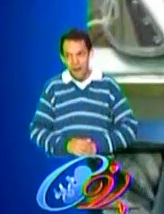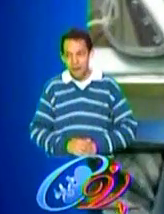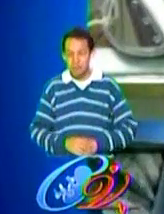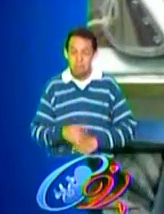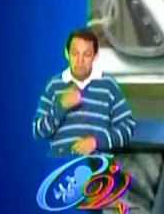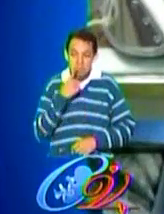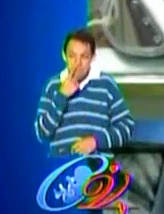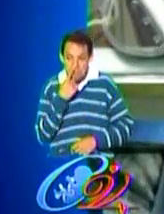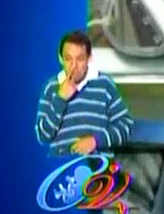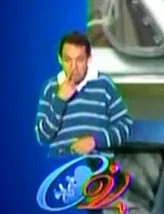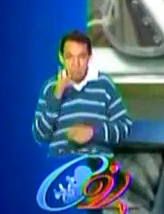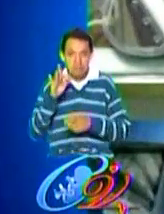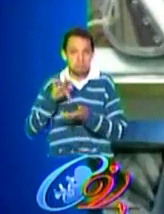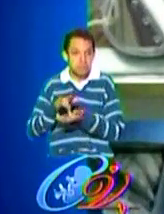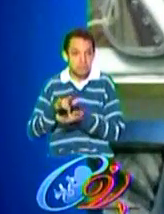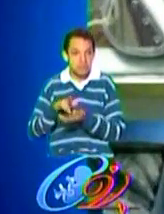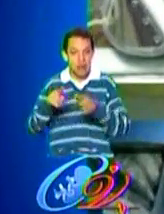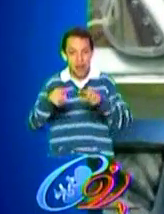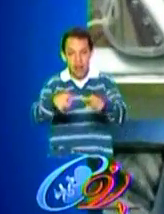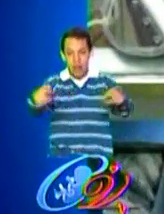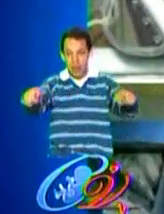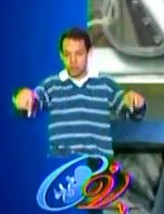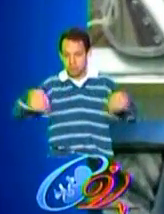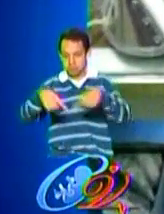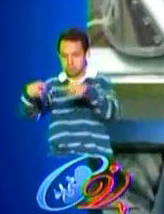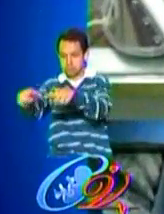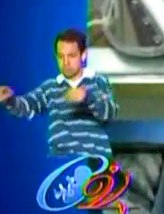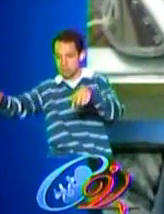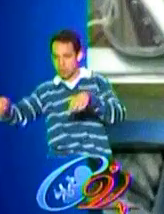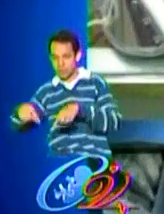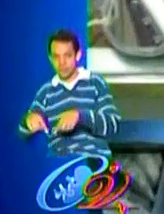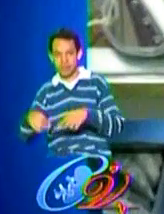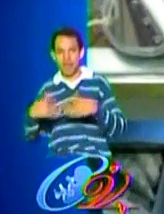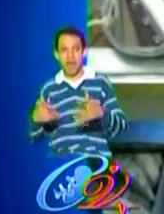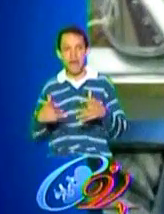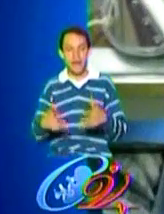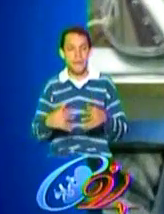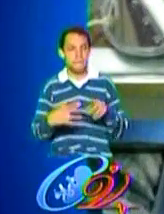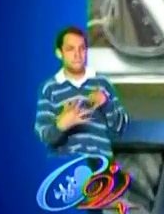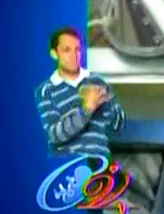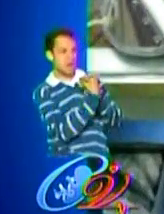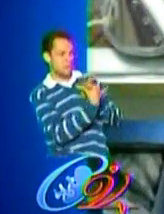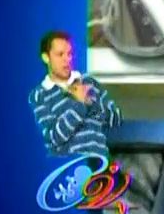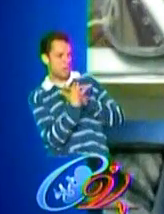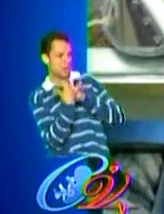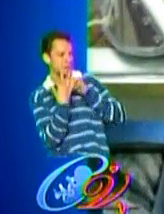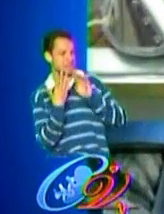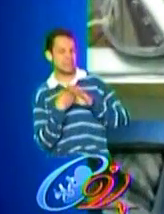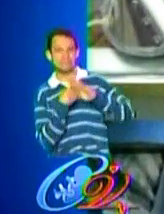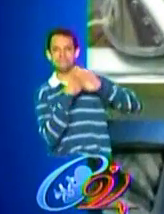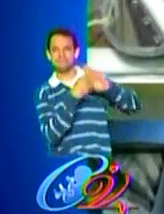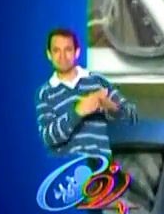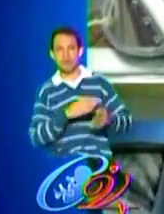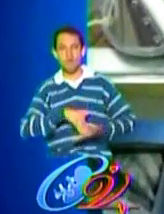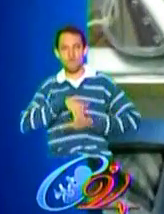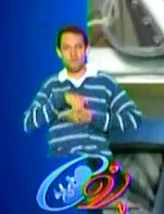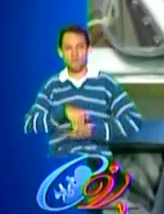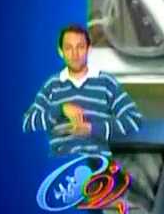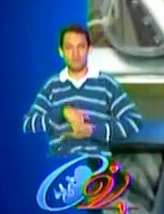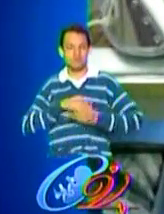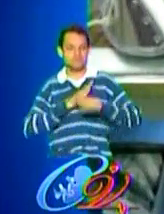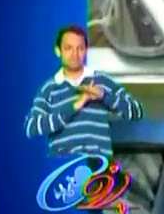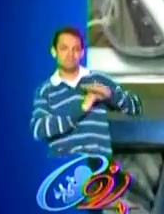ellos hacen un ambiente donde hacen que el paciente se desensibilice, como decir, a los tóxicos, porque es un ambiente